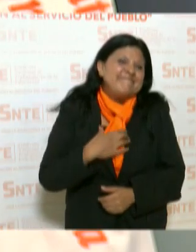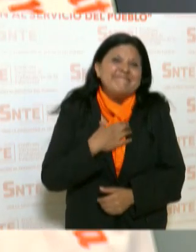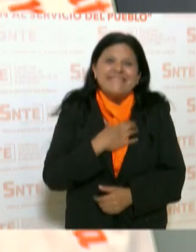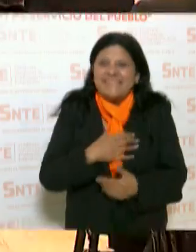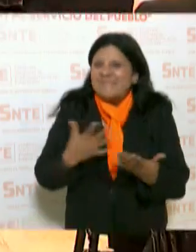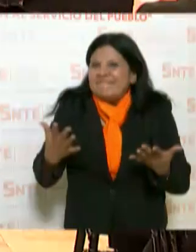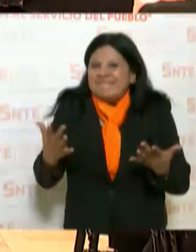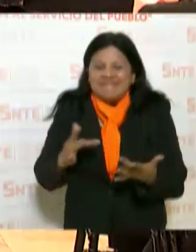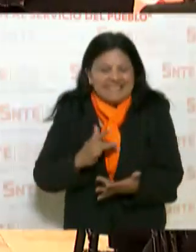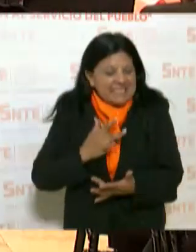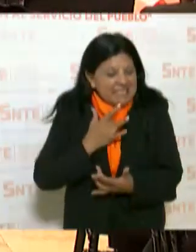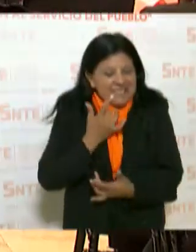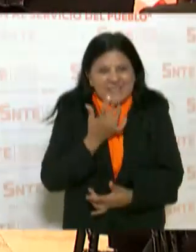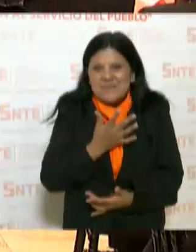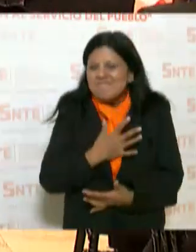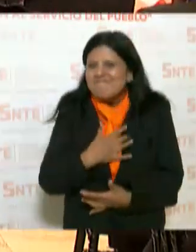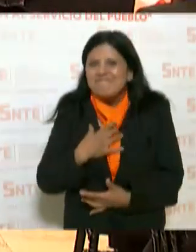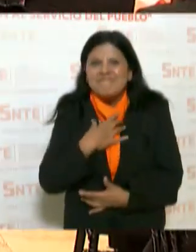con ustedes.